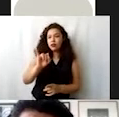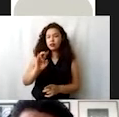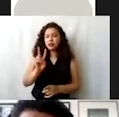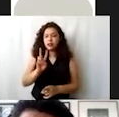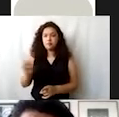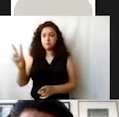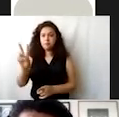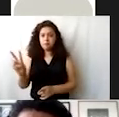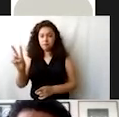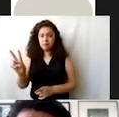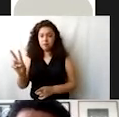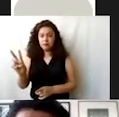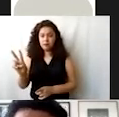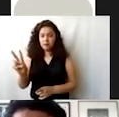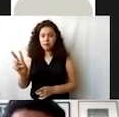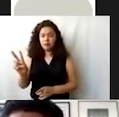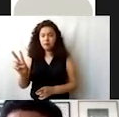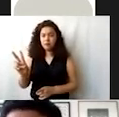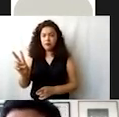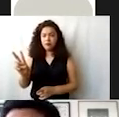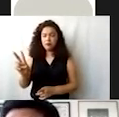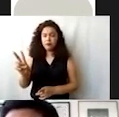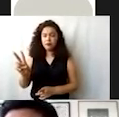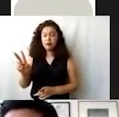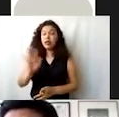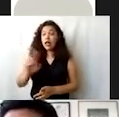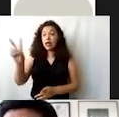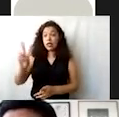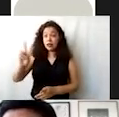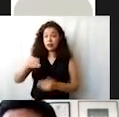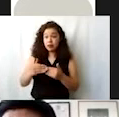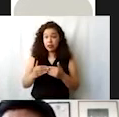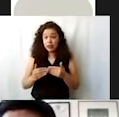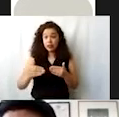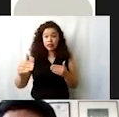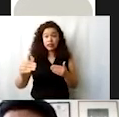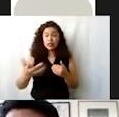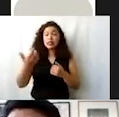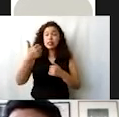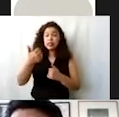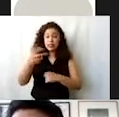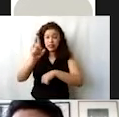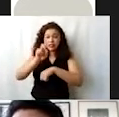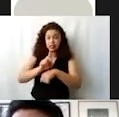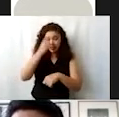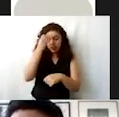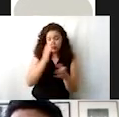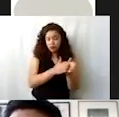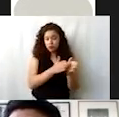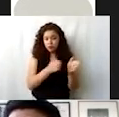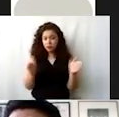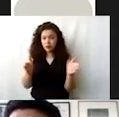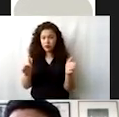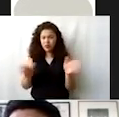surte al día siguiente la notificación. Entonces, a partir del viernes me empezarían a correr los 6 días de plazo. ¿Sí queda